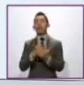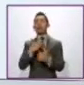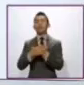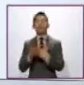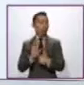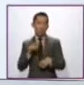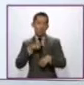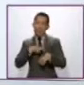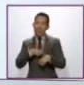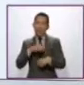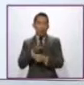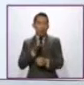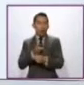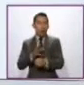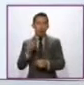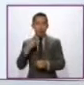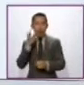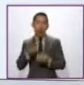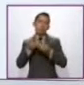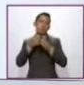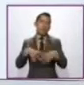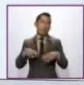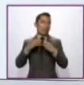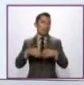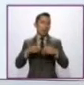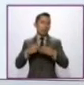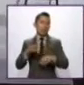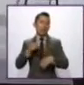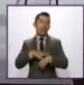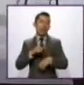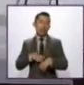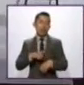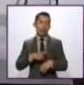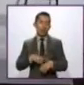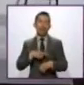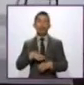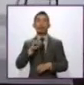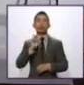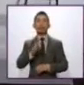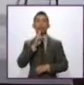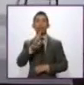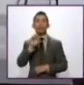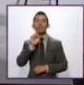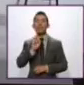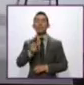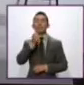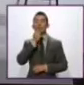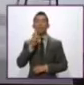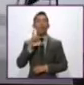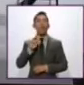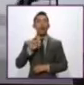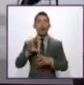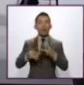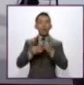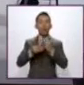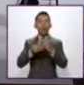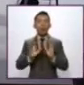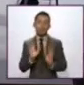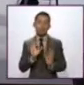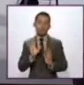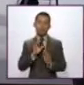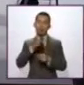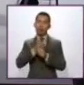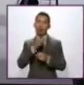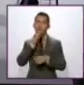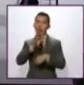en este segmento de la contrarréplica los 60 minutos, no se acumulan, entonces hacemos el llamado por